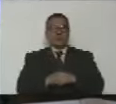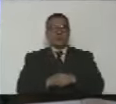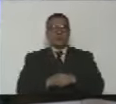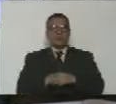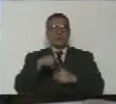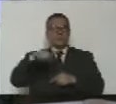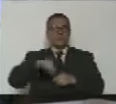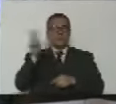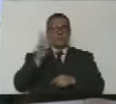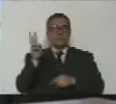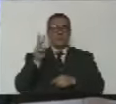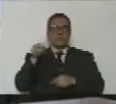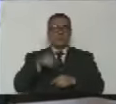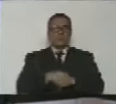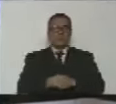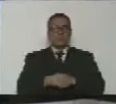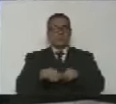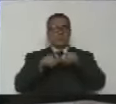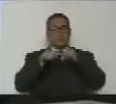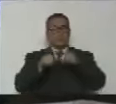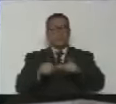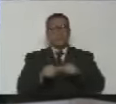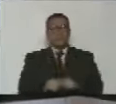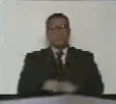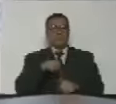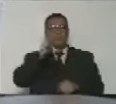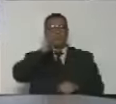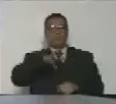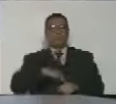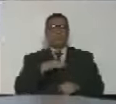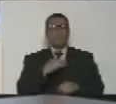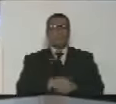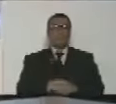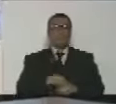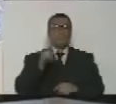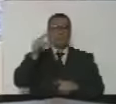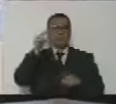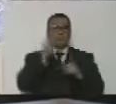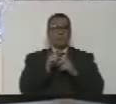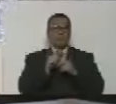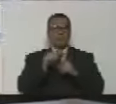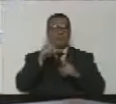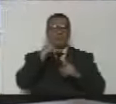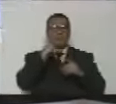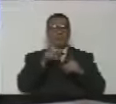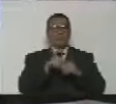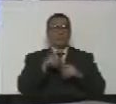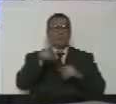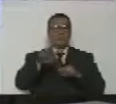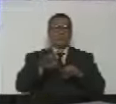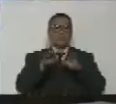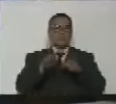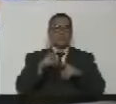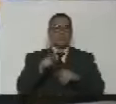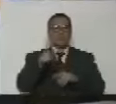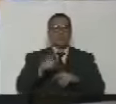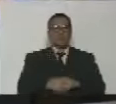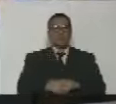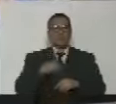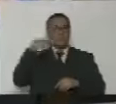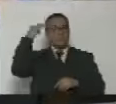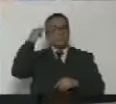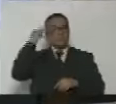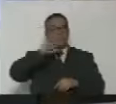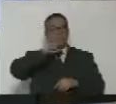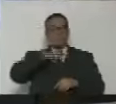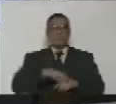y que Venezuela ha mantenido históricamente. Este derecho a palabra tiene que ver esencialmente con eso, con esa memoria